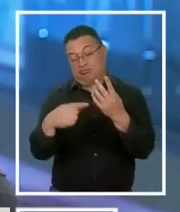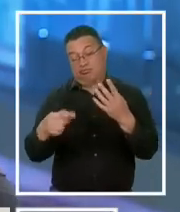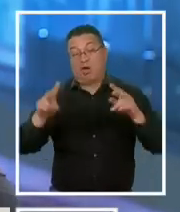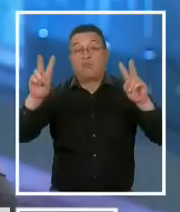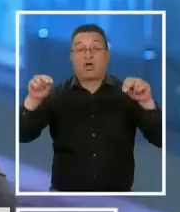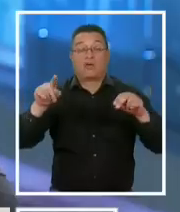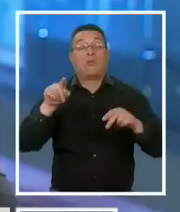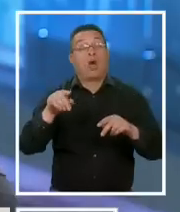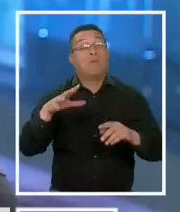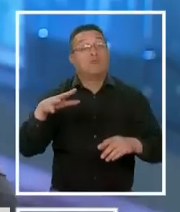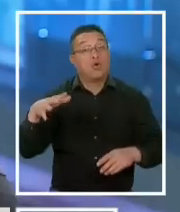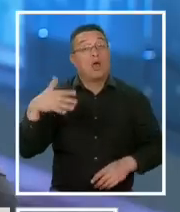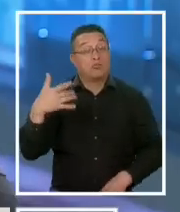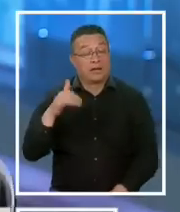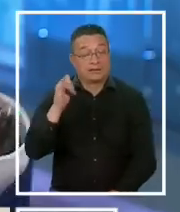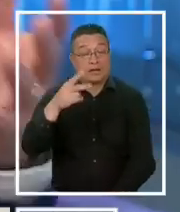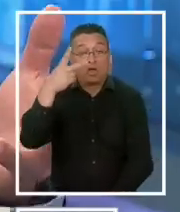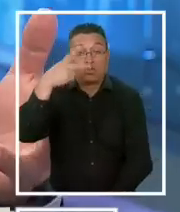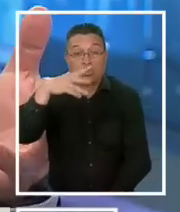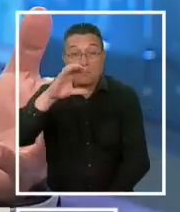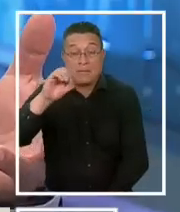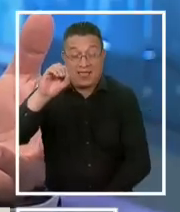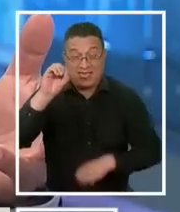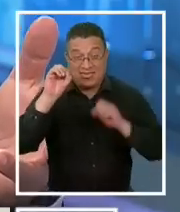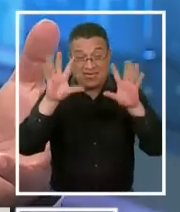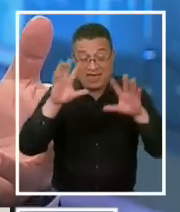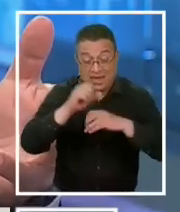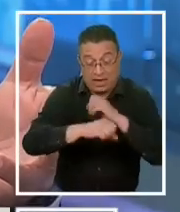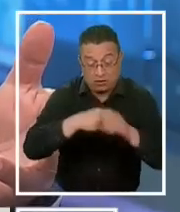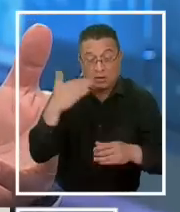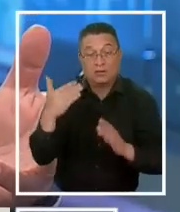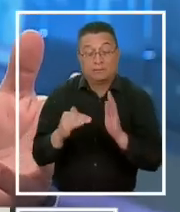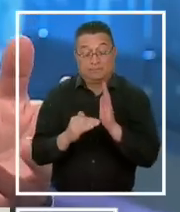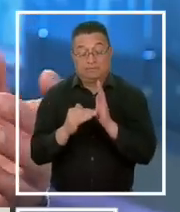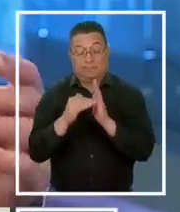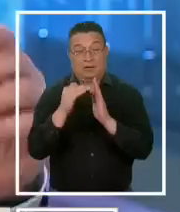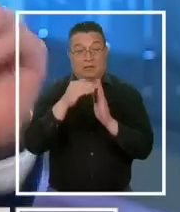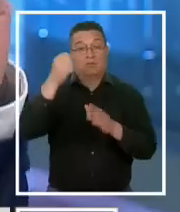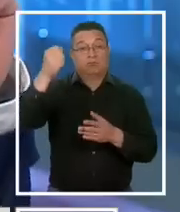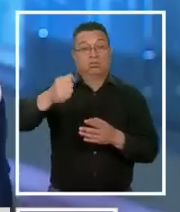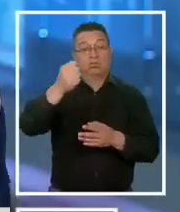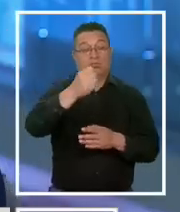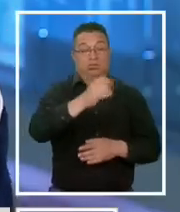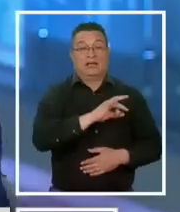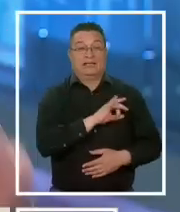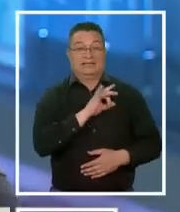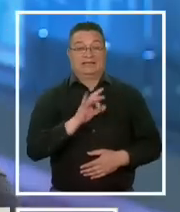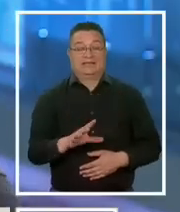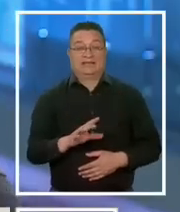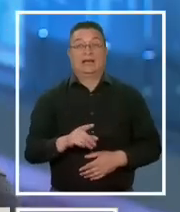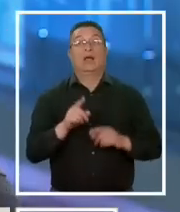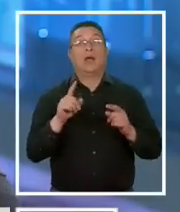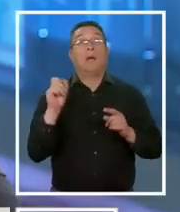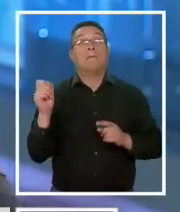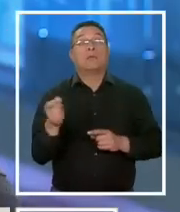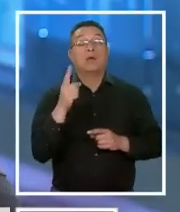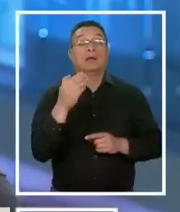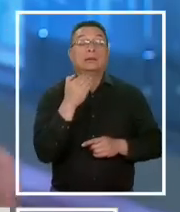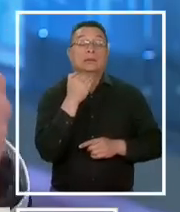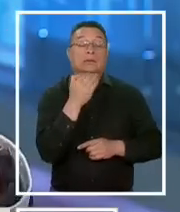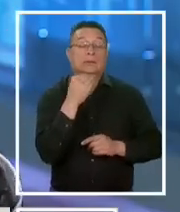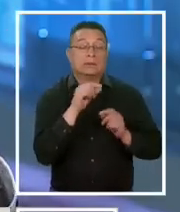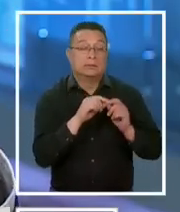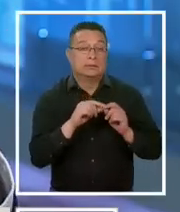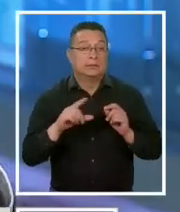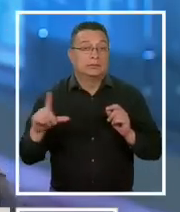que es súper relevante mire desde el año 2010 que vienen subiendo las tasas de homicidio en Chile primero en forma muy quizás insignificante